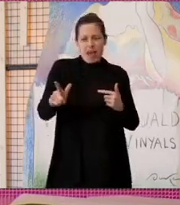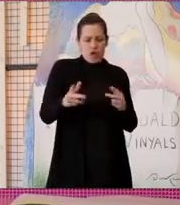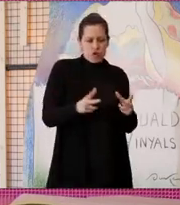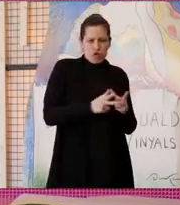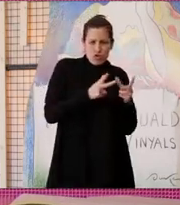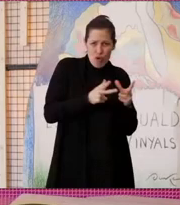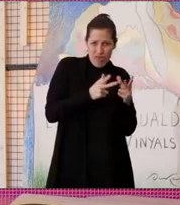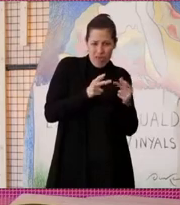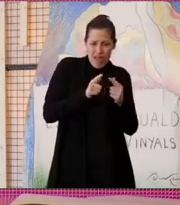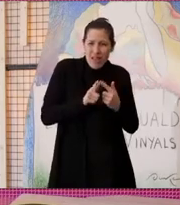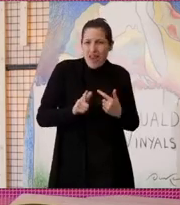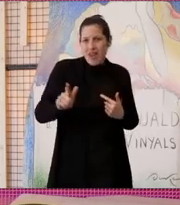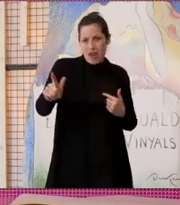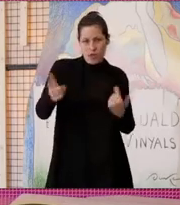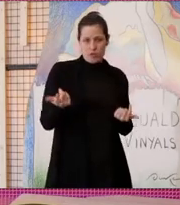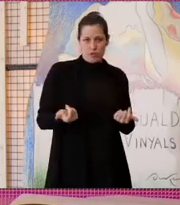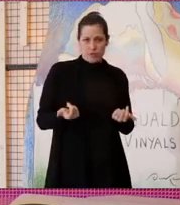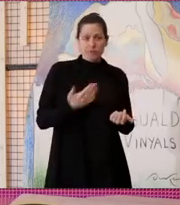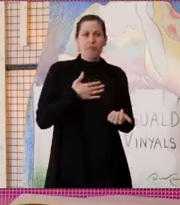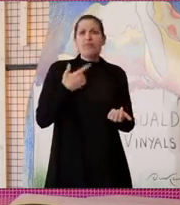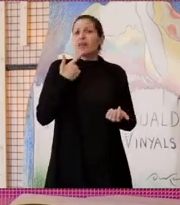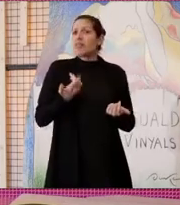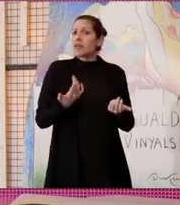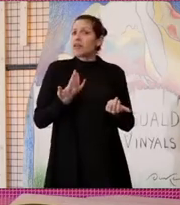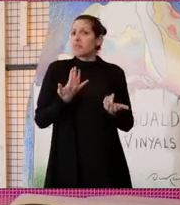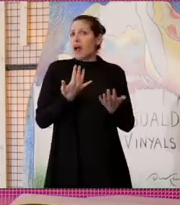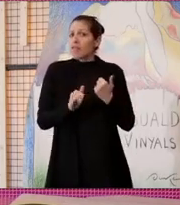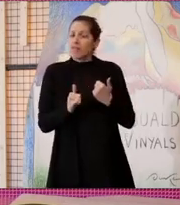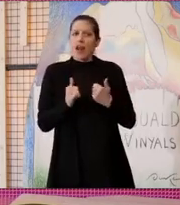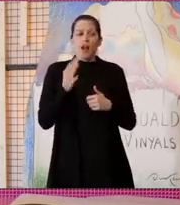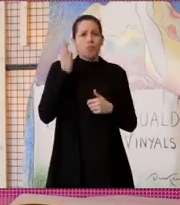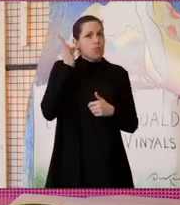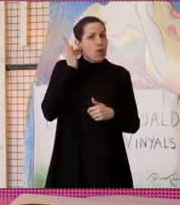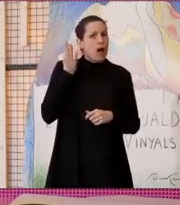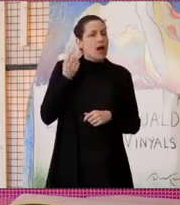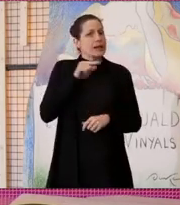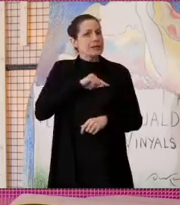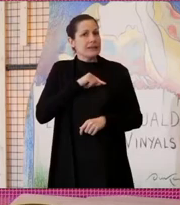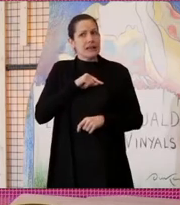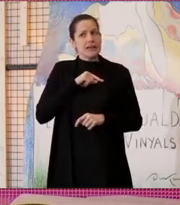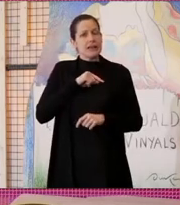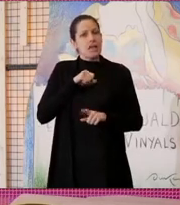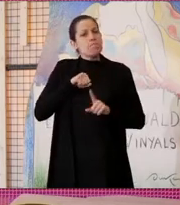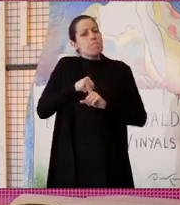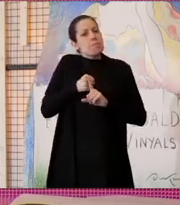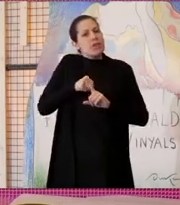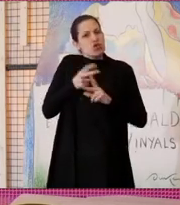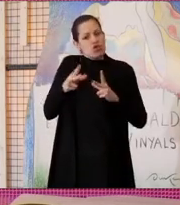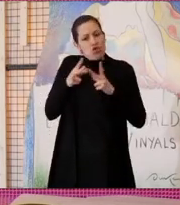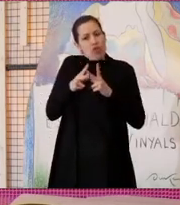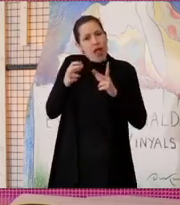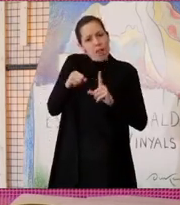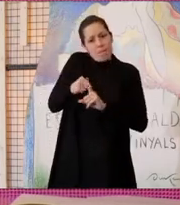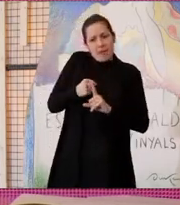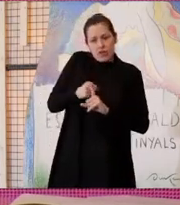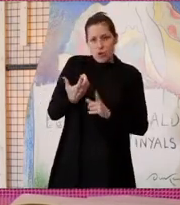quiero decir que esas mujeres también se van pues por presión social Pues porque una no no puede salir una noche de